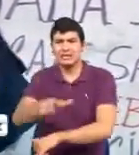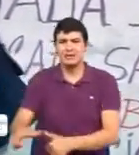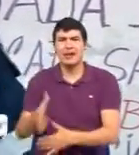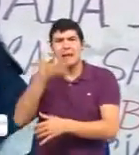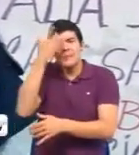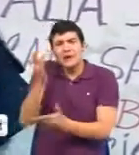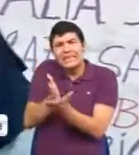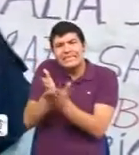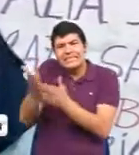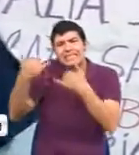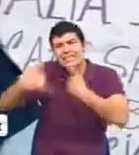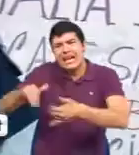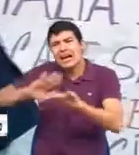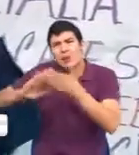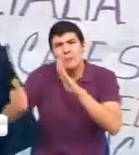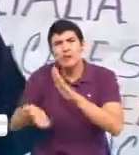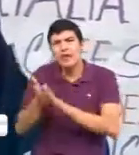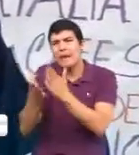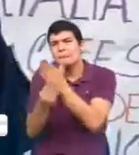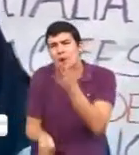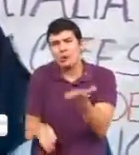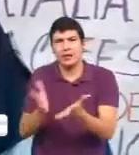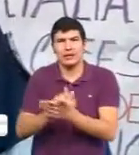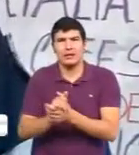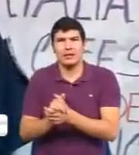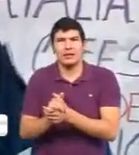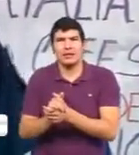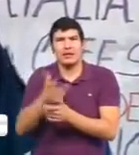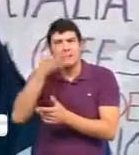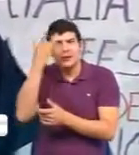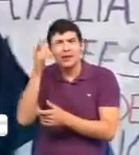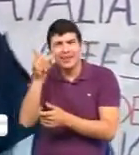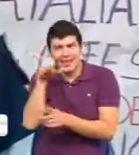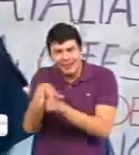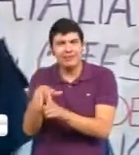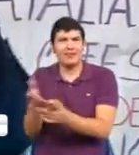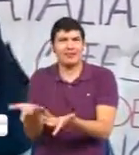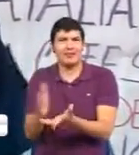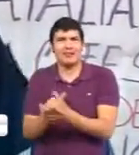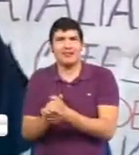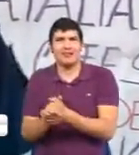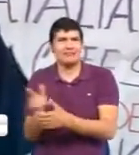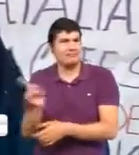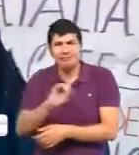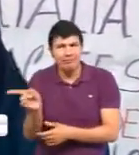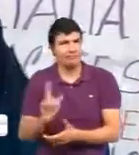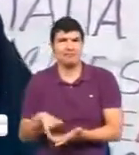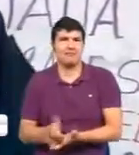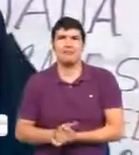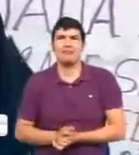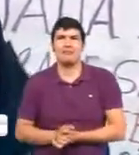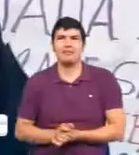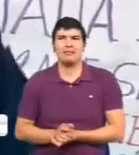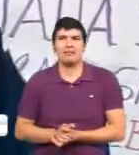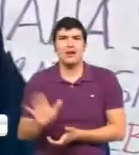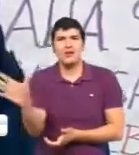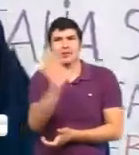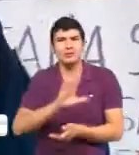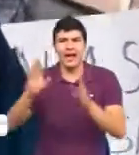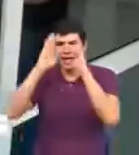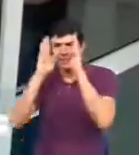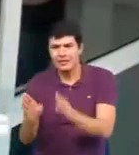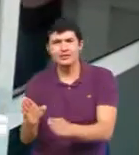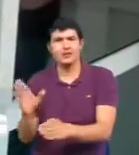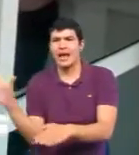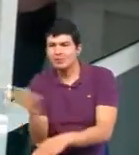siguen engañando a la población pobre la población vulnerable y no tendría que ser así o sea tienen que atender la gente